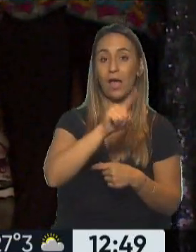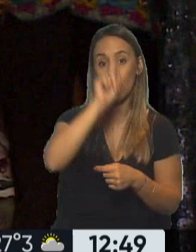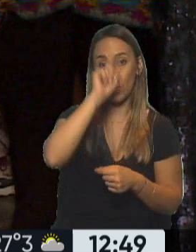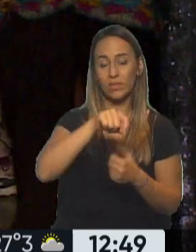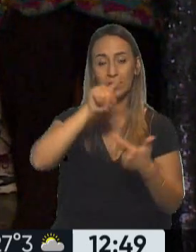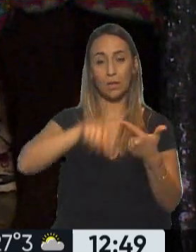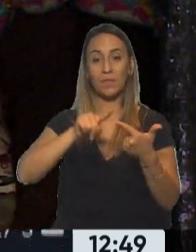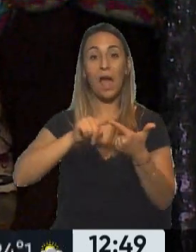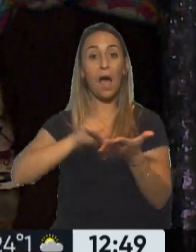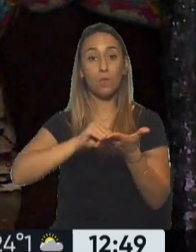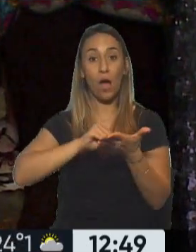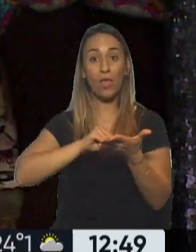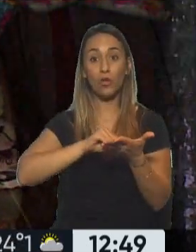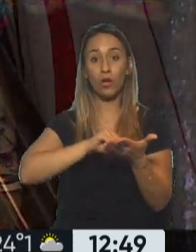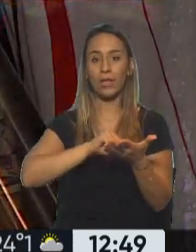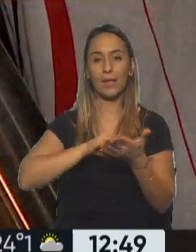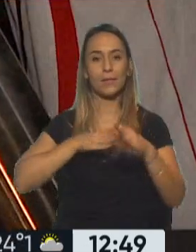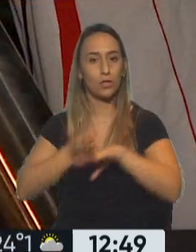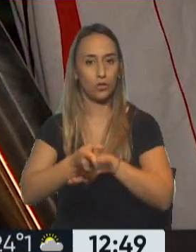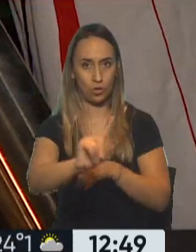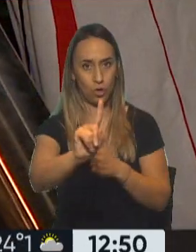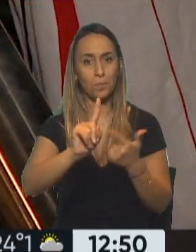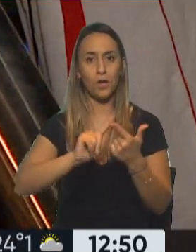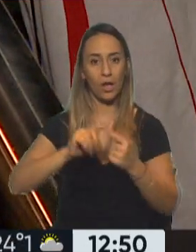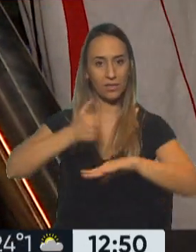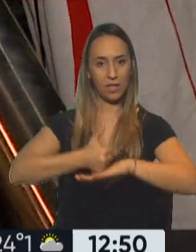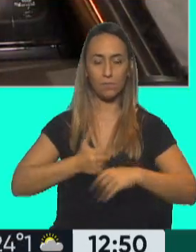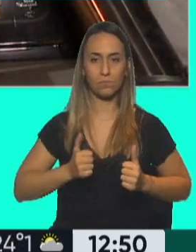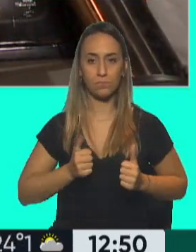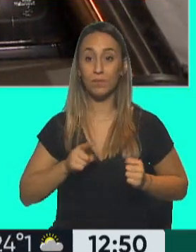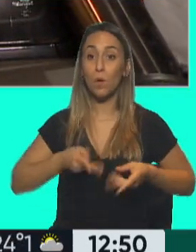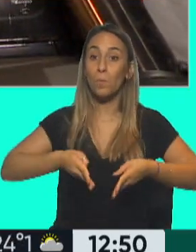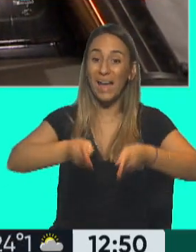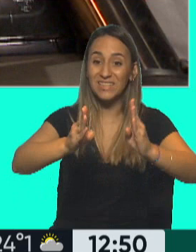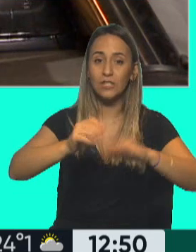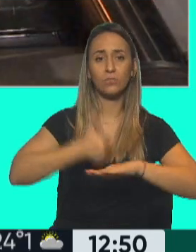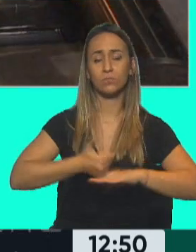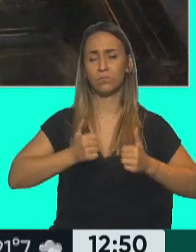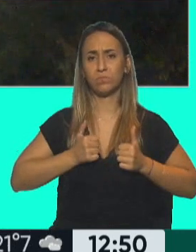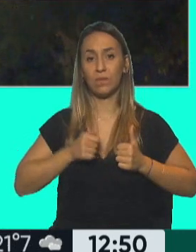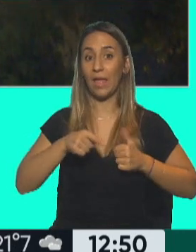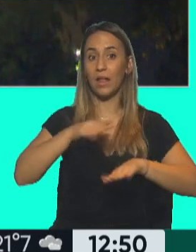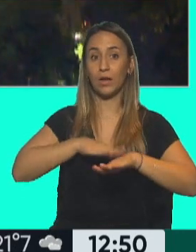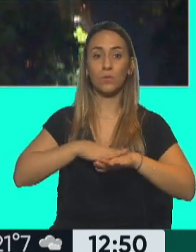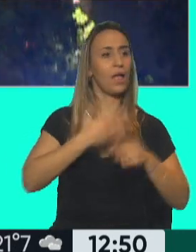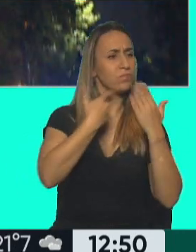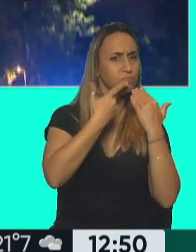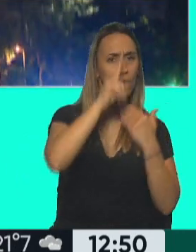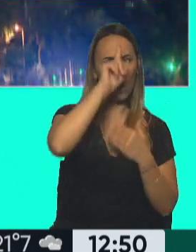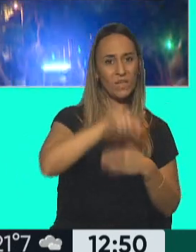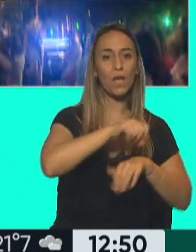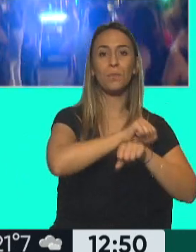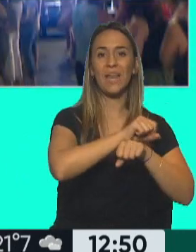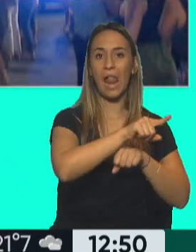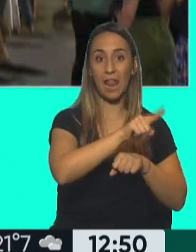que no lo dejaron ingresar al departamento, pero sí estuvo todo el tiempo en el pasillo. Él se encargó de hablar con la jueza en lo penal,